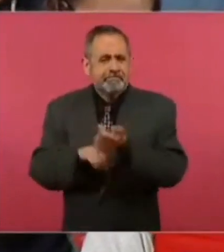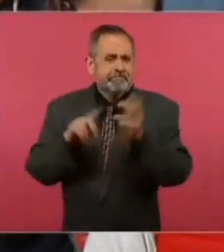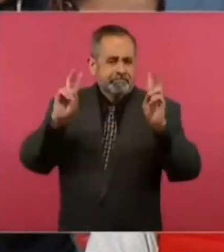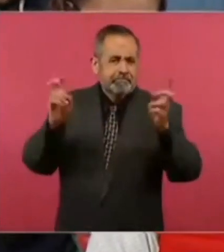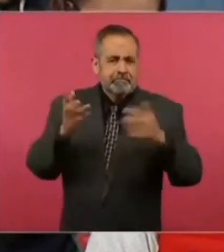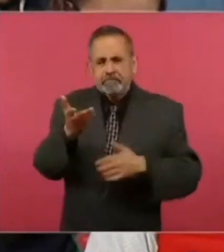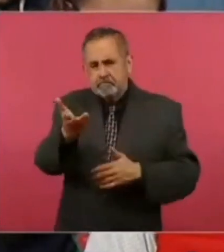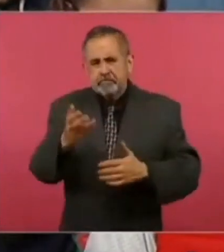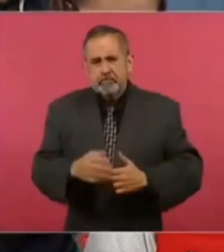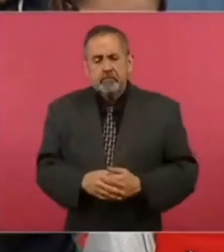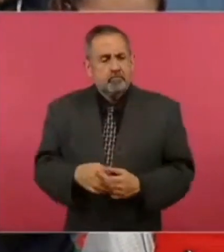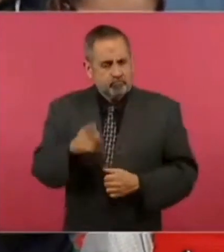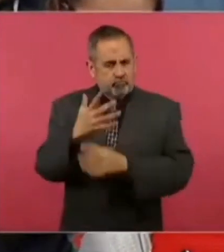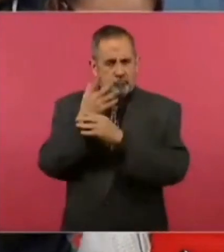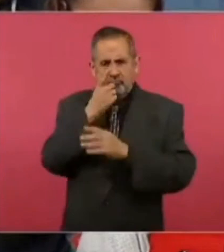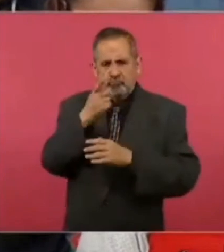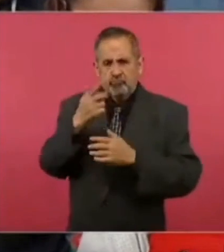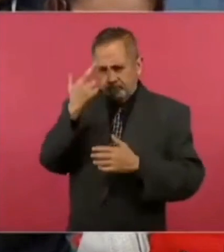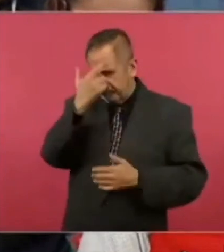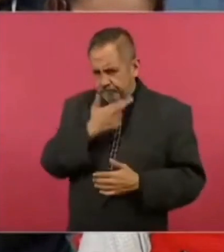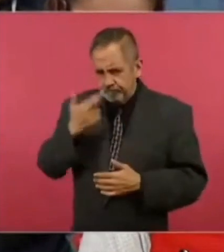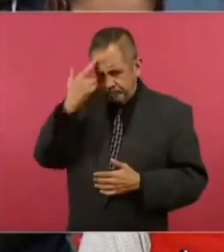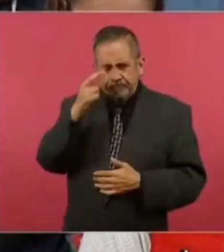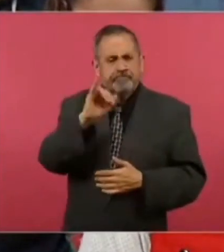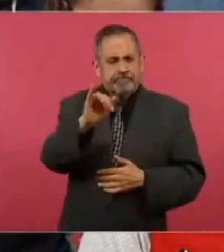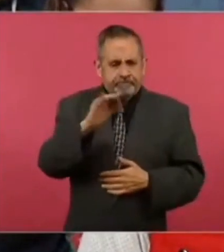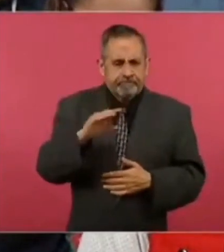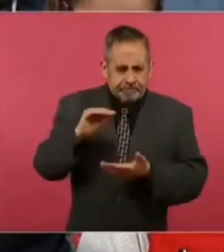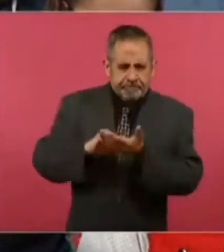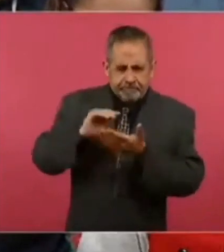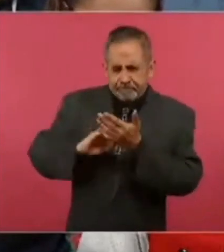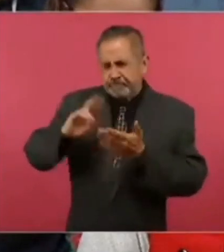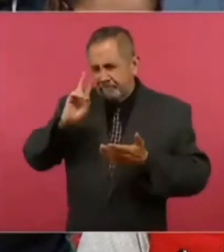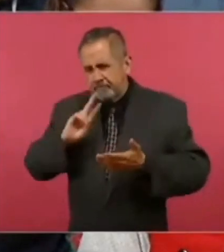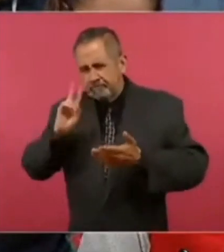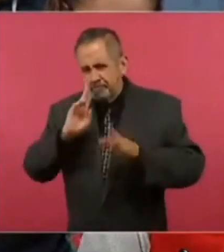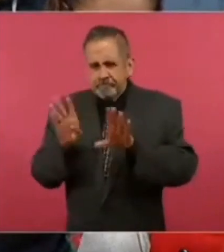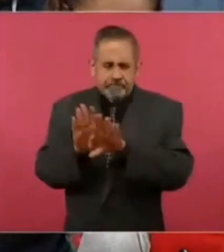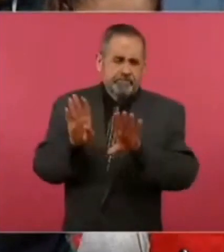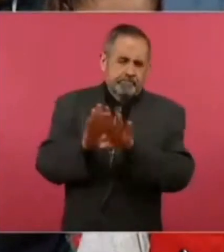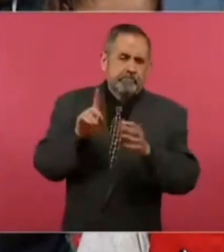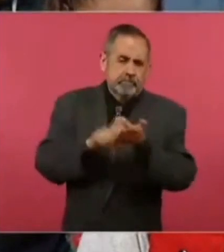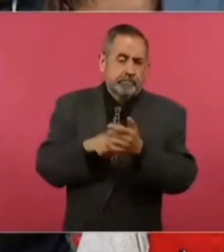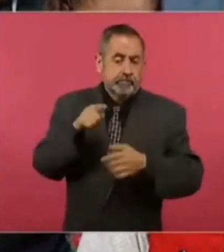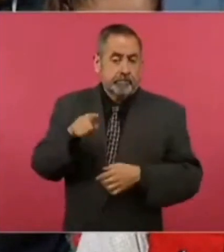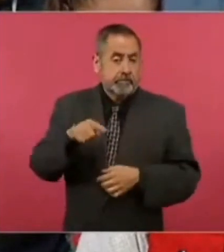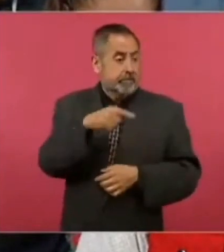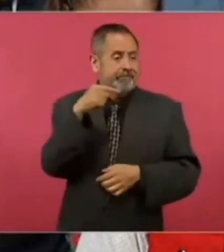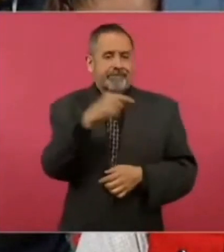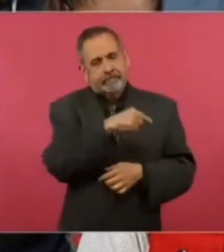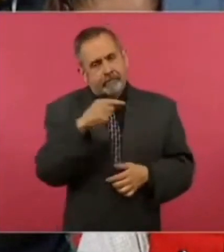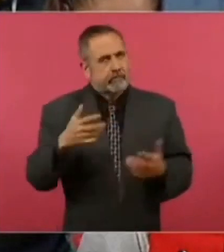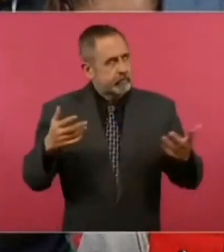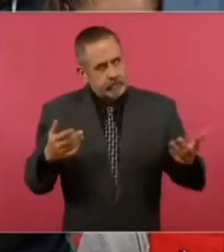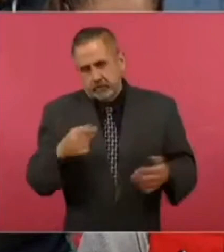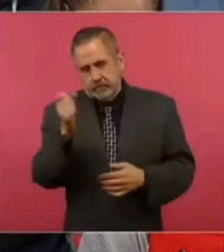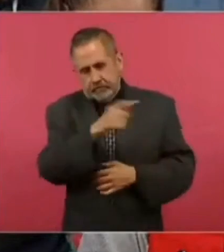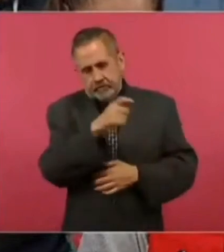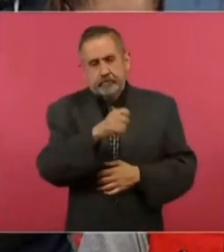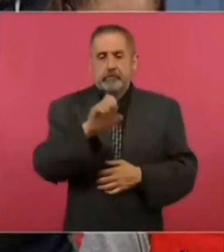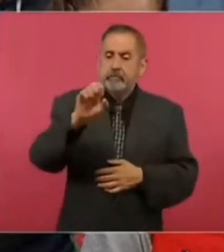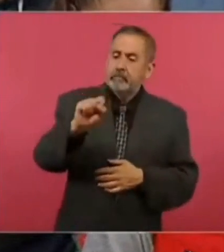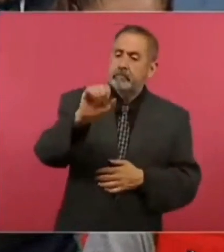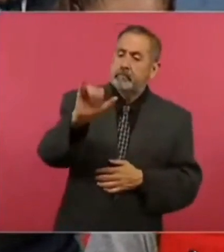temas. Usted dijo que lo iba a analizar, que sigue habiendo una exploración, porque tiene que ver también con que la Suprema Corte, por cierto, fue